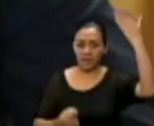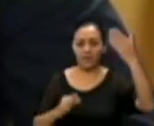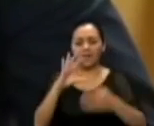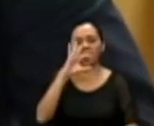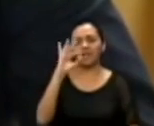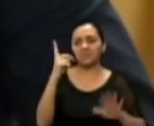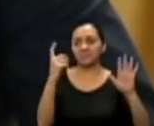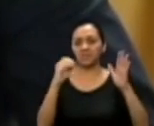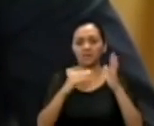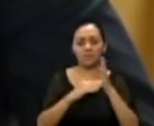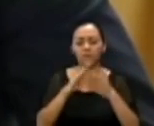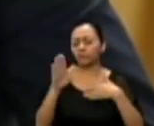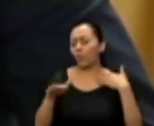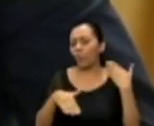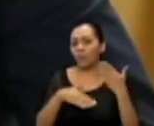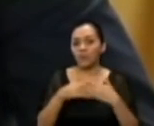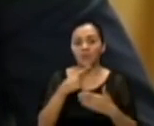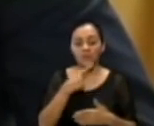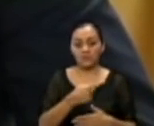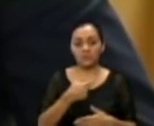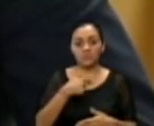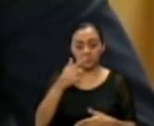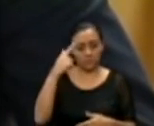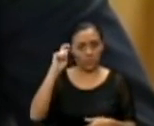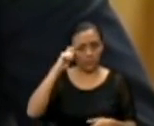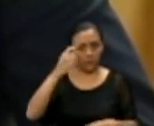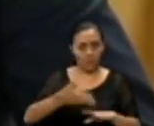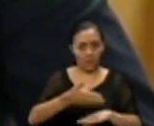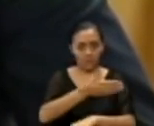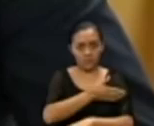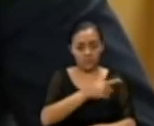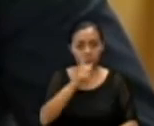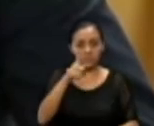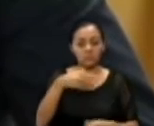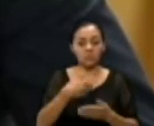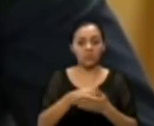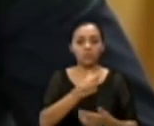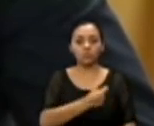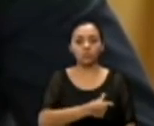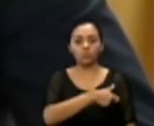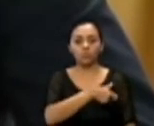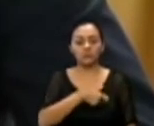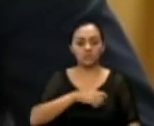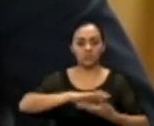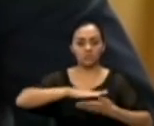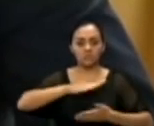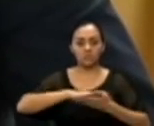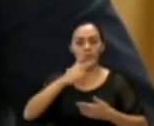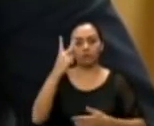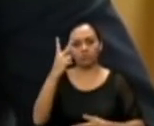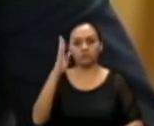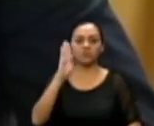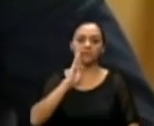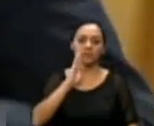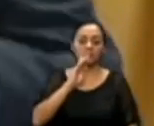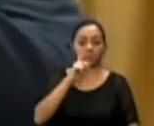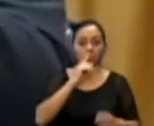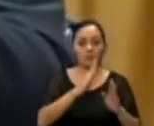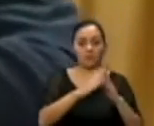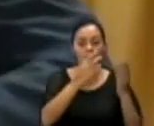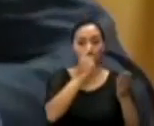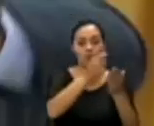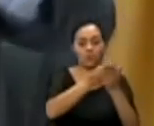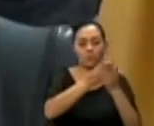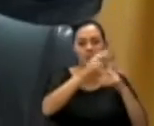nombre acuérdense que en campaña sacaron que tenía dos cuentas en suiza después dos cuenta en alemán en verdad son dos cuentas en bélica una que abrir para comprar el